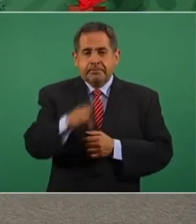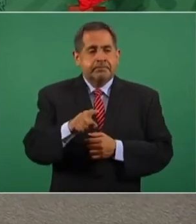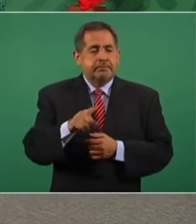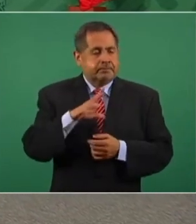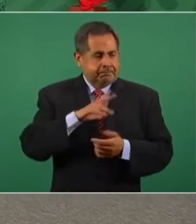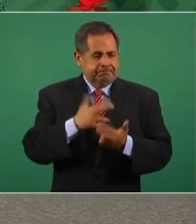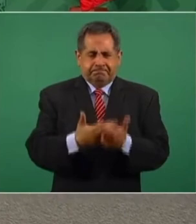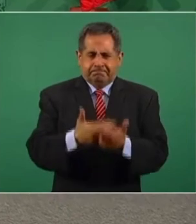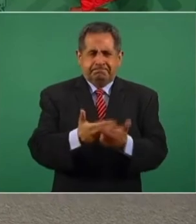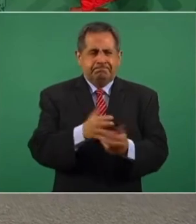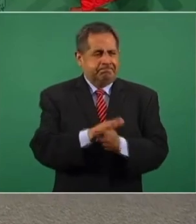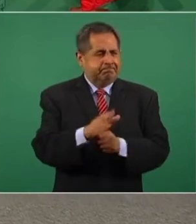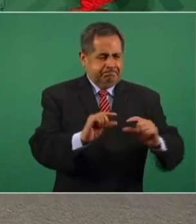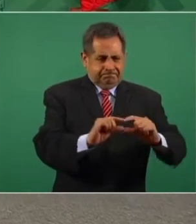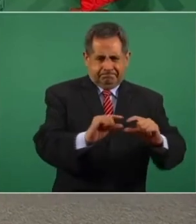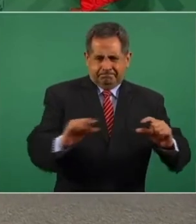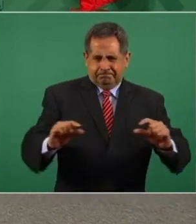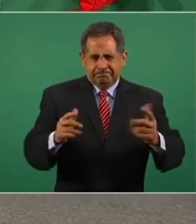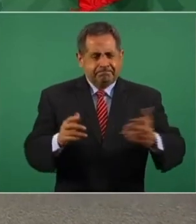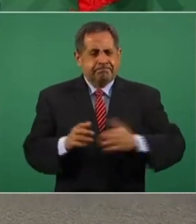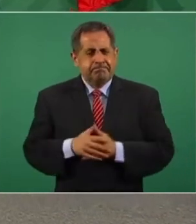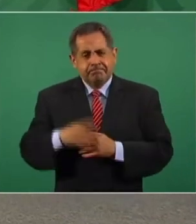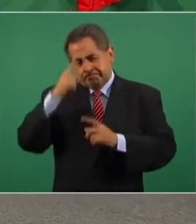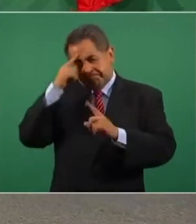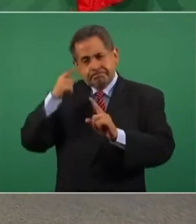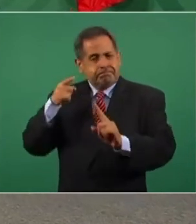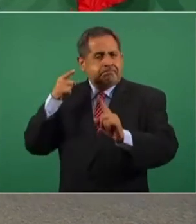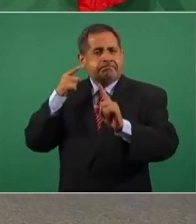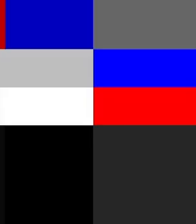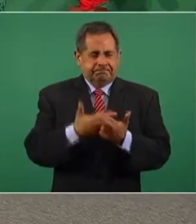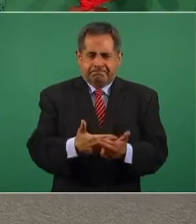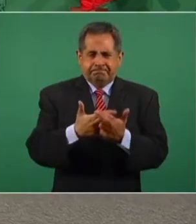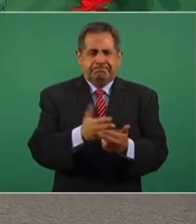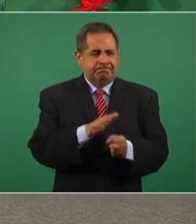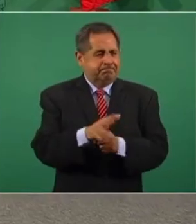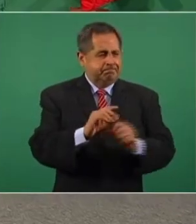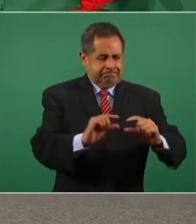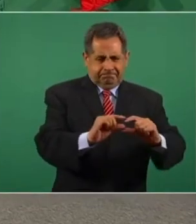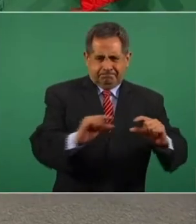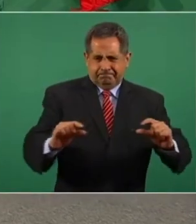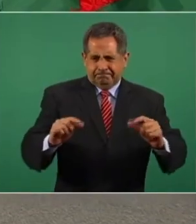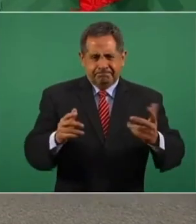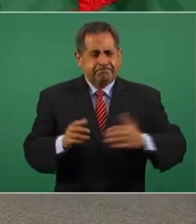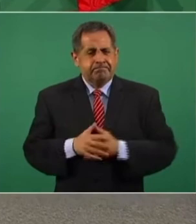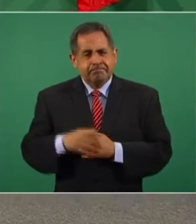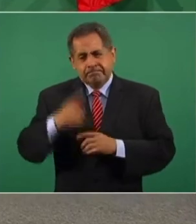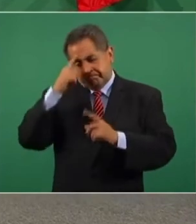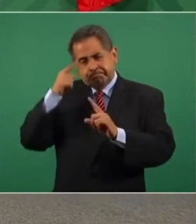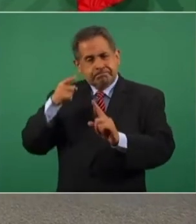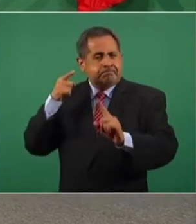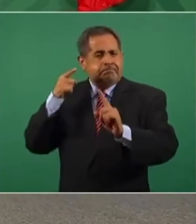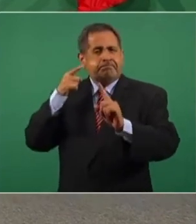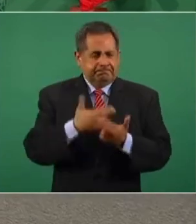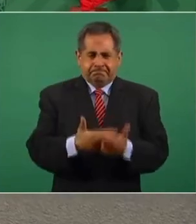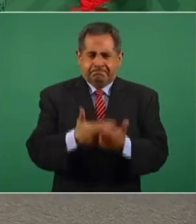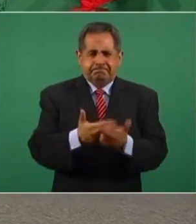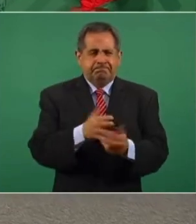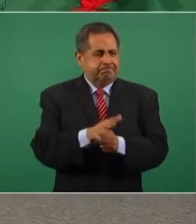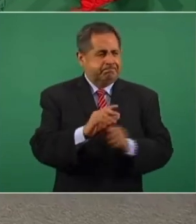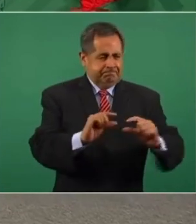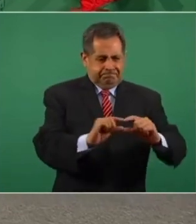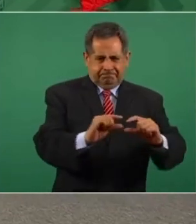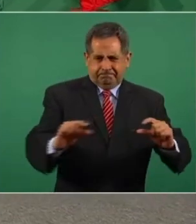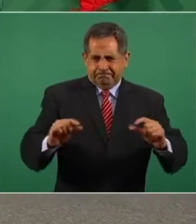construyendo el aeropuerto más importante del mundo. En mi casa yo siempre mando.